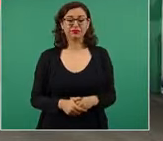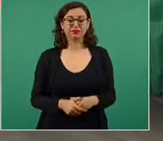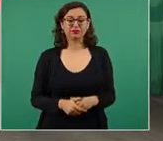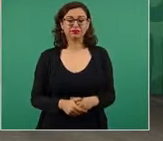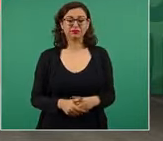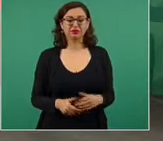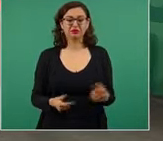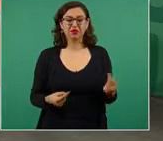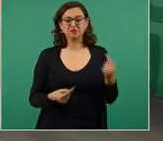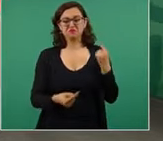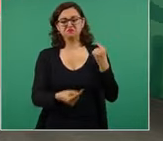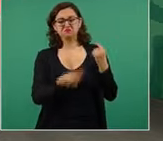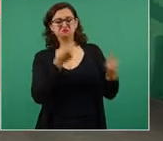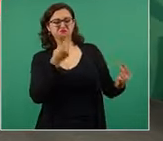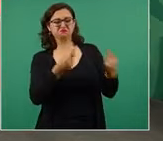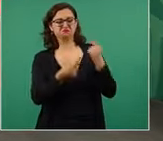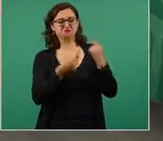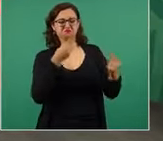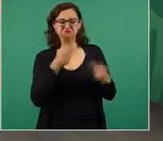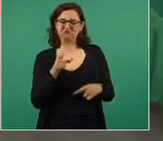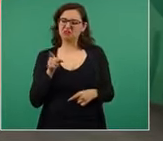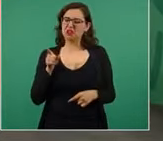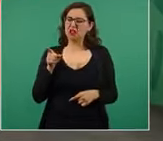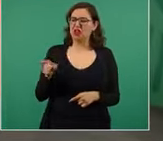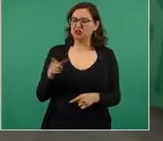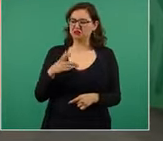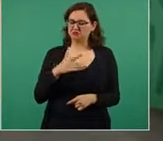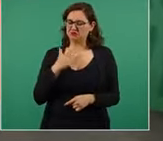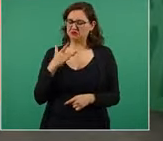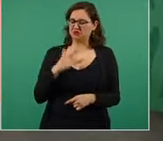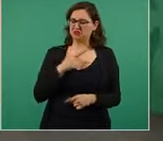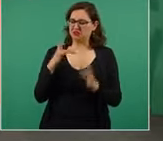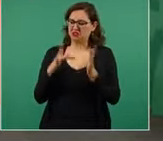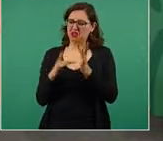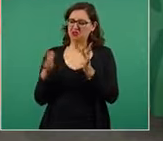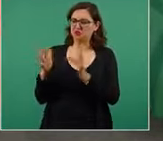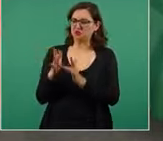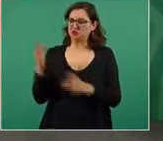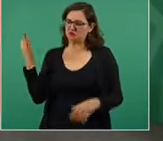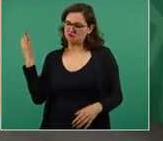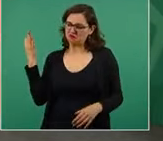llamándome el falso Mesías. ¿Se acuerdan de